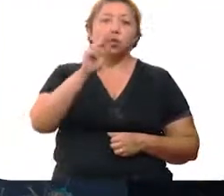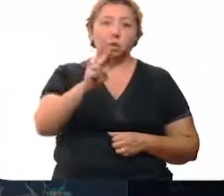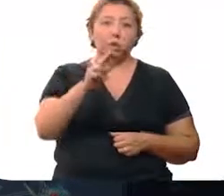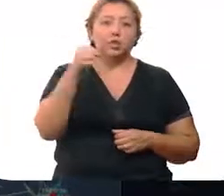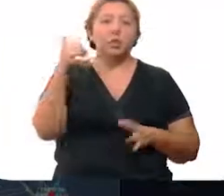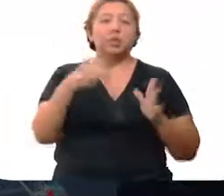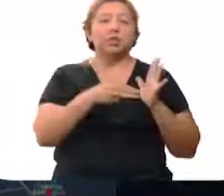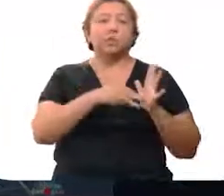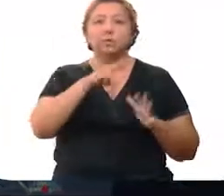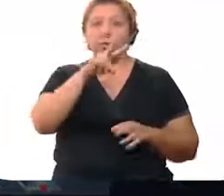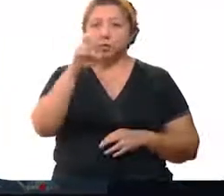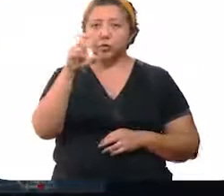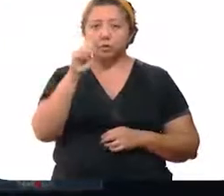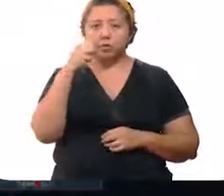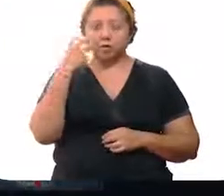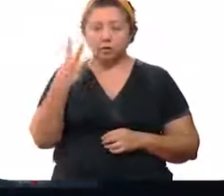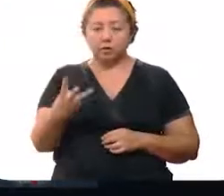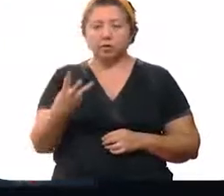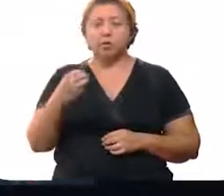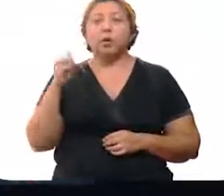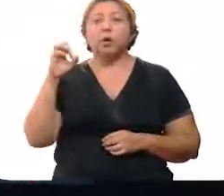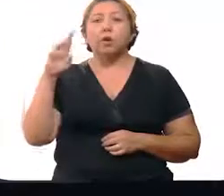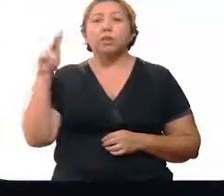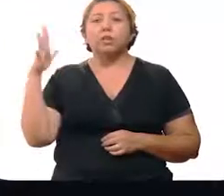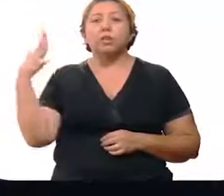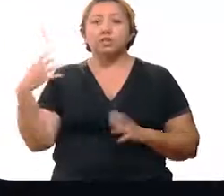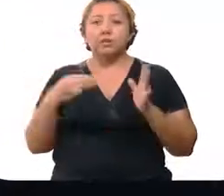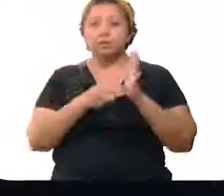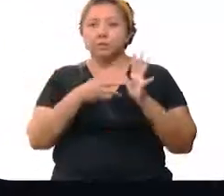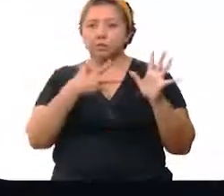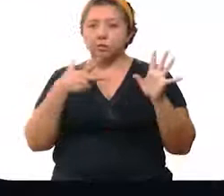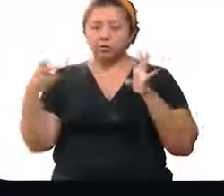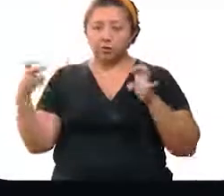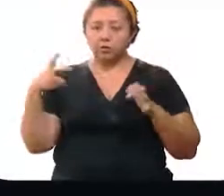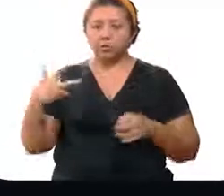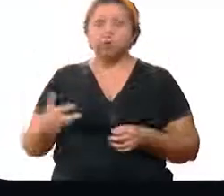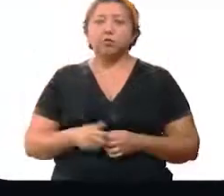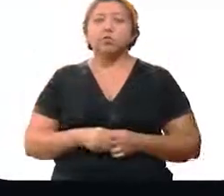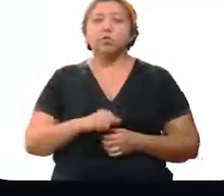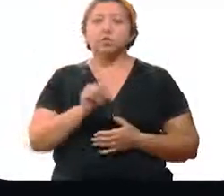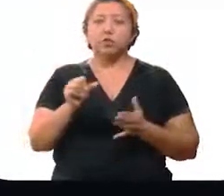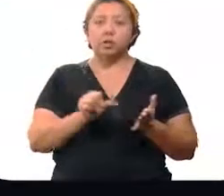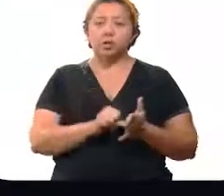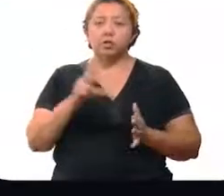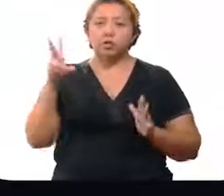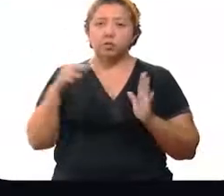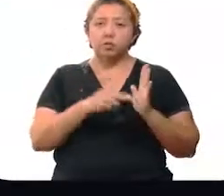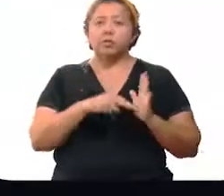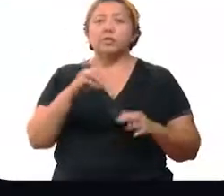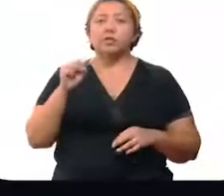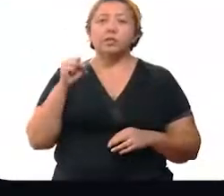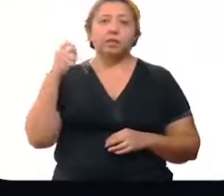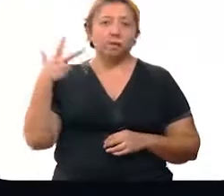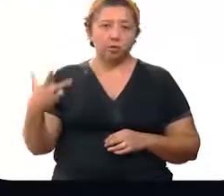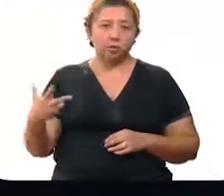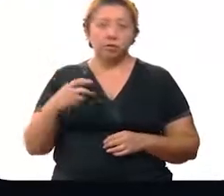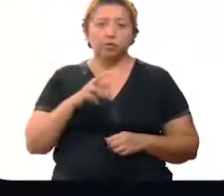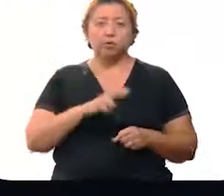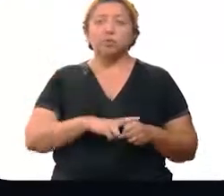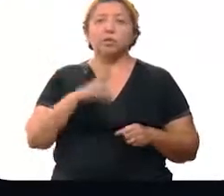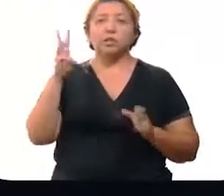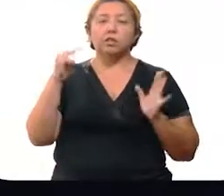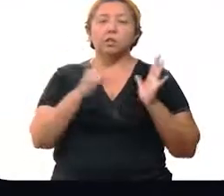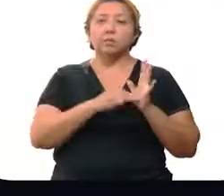norte 6.223, en la zona oriente 5.808, en la zona centro 2.068, en la zona